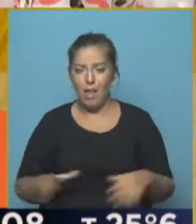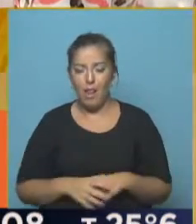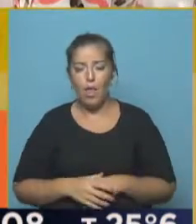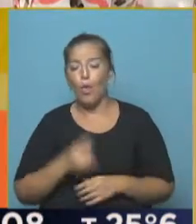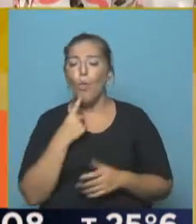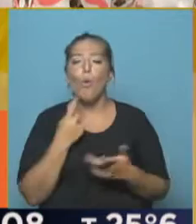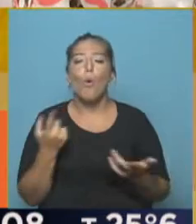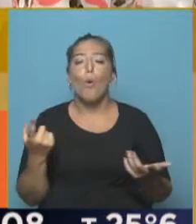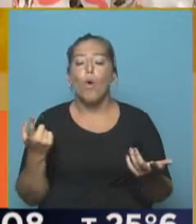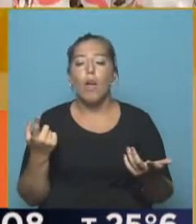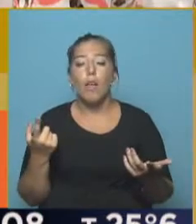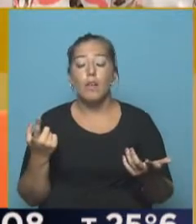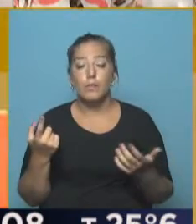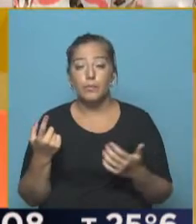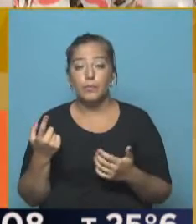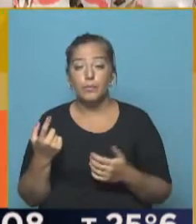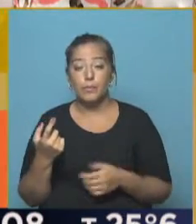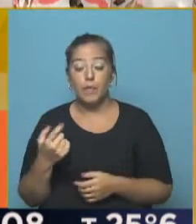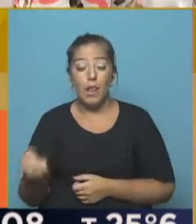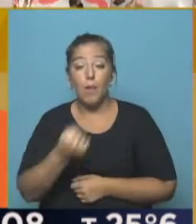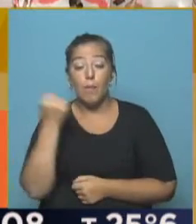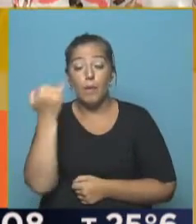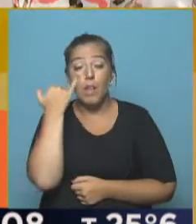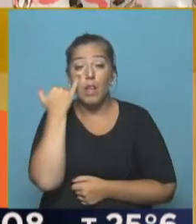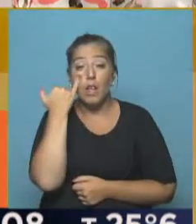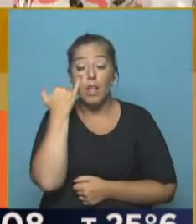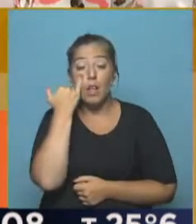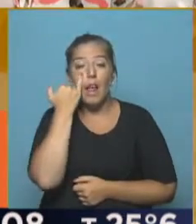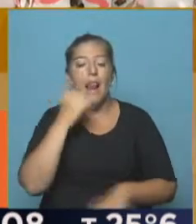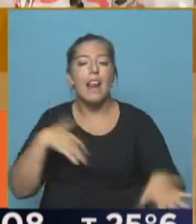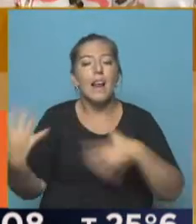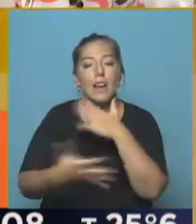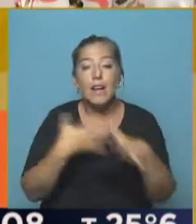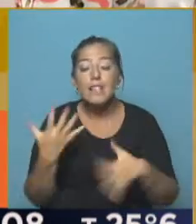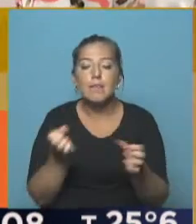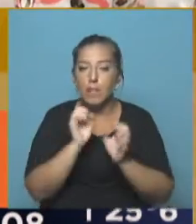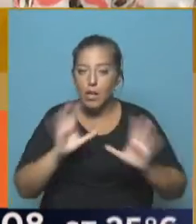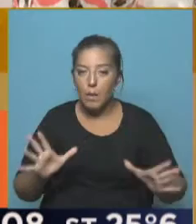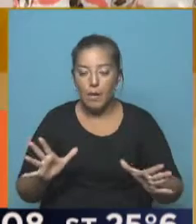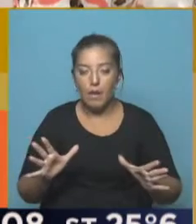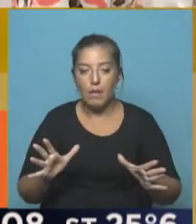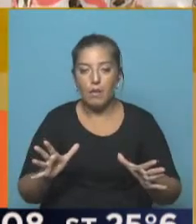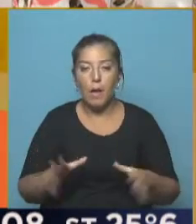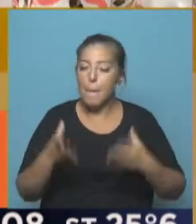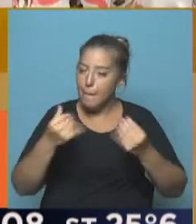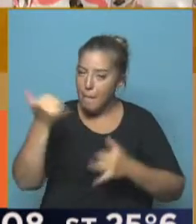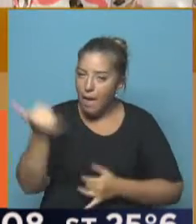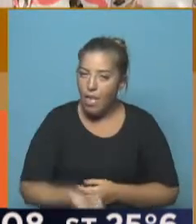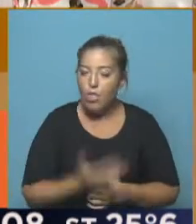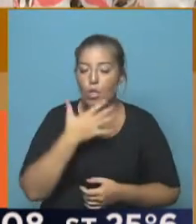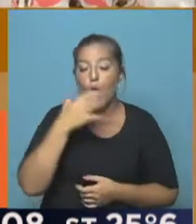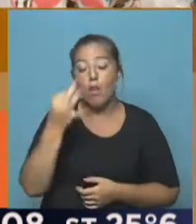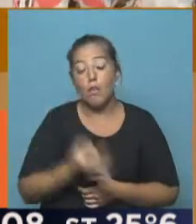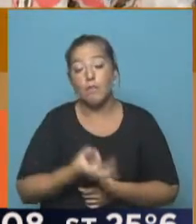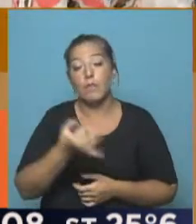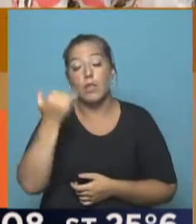incertidumbre ocupaba todos los espacios y la noción de la crisis desembarcando era terrible. Tenían miedo. La